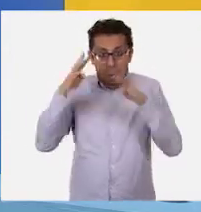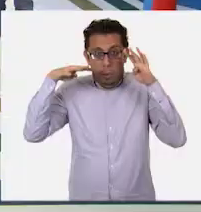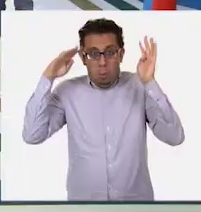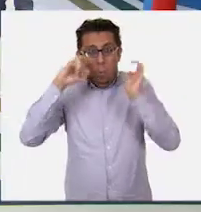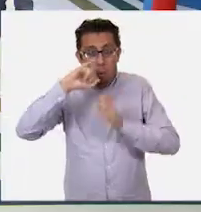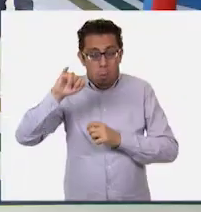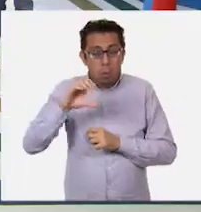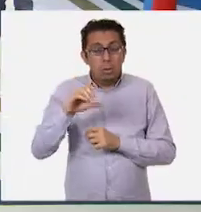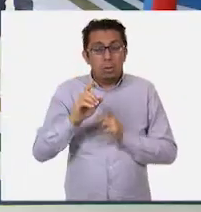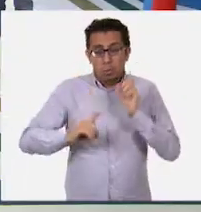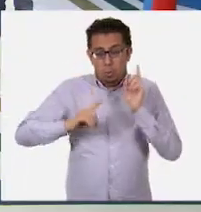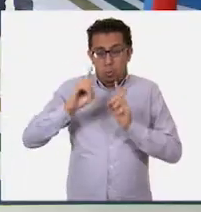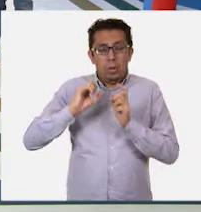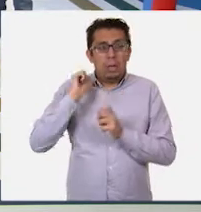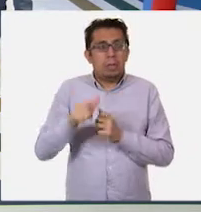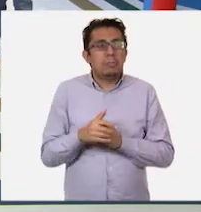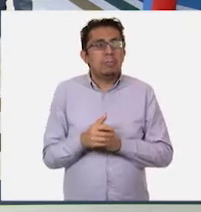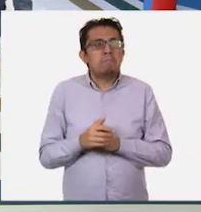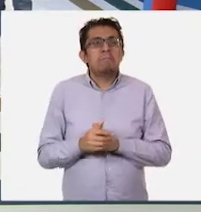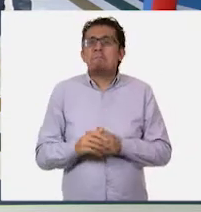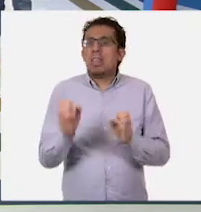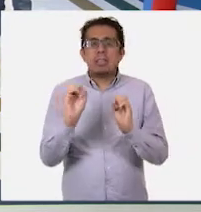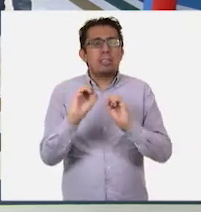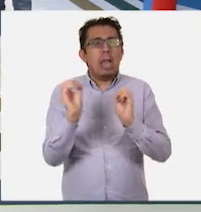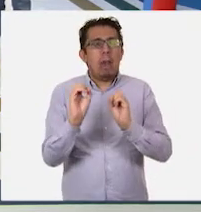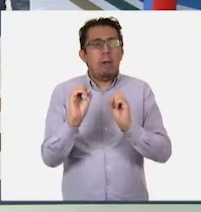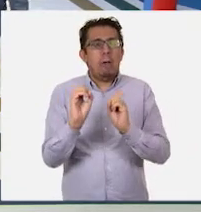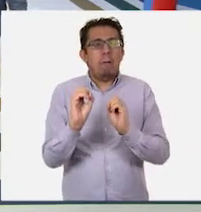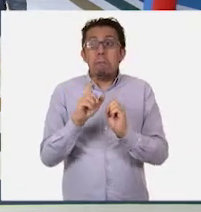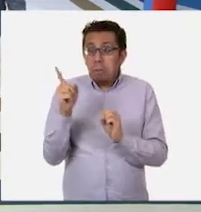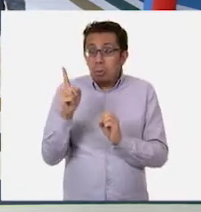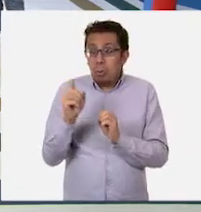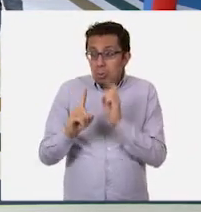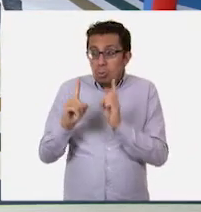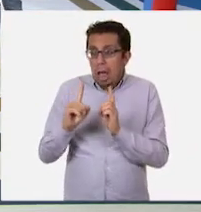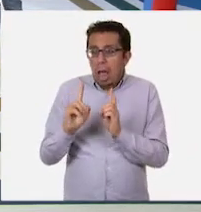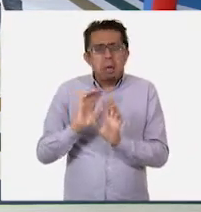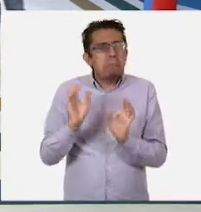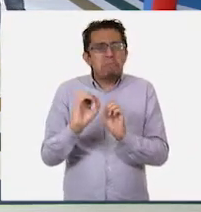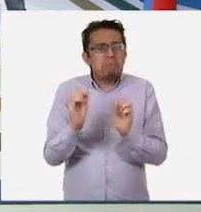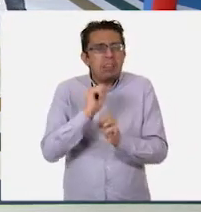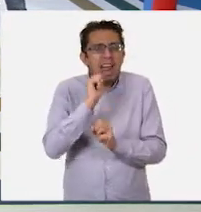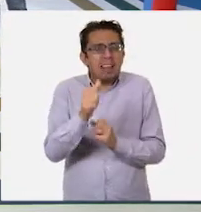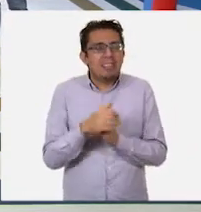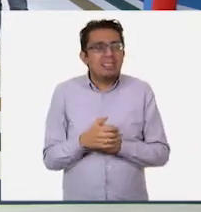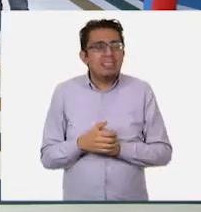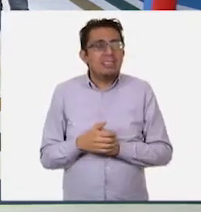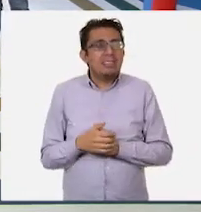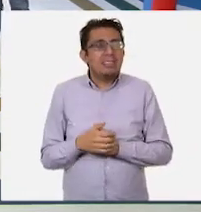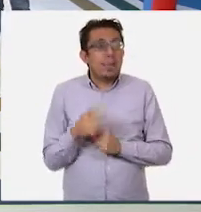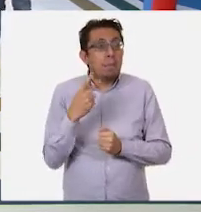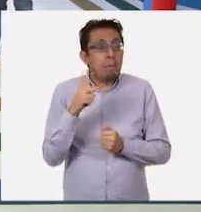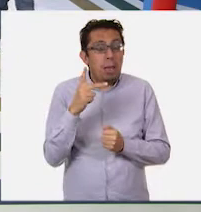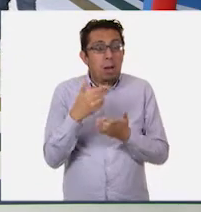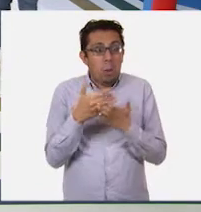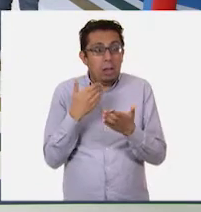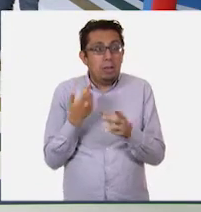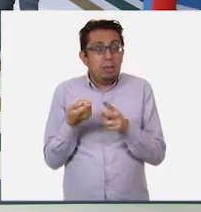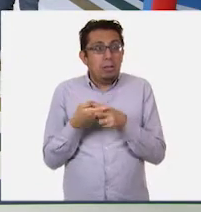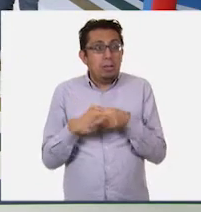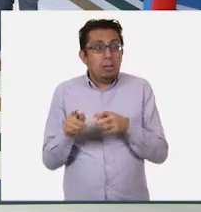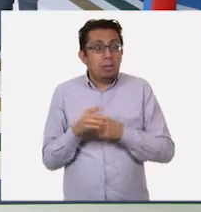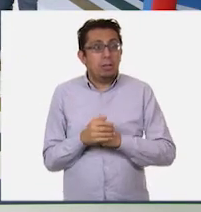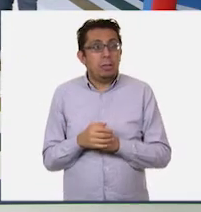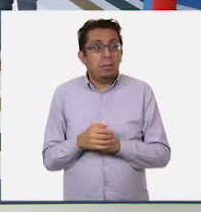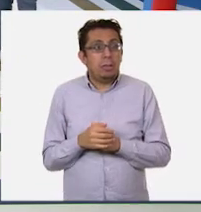duda? No. ¡Ninguna! Bueno, ¿tú, Juan Carlos? Tampoco, ninguna. Pero, okay, pero antes de iniciar, voy a colocar